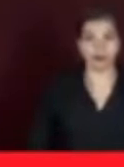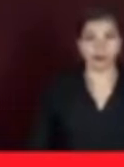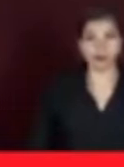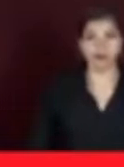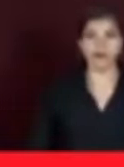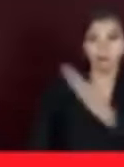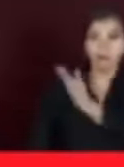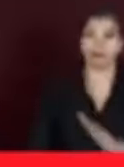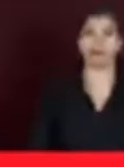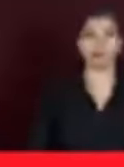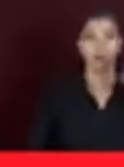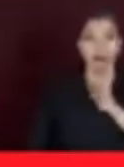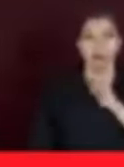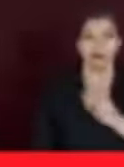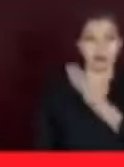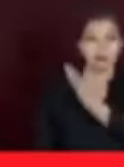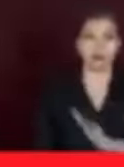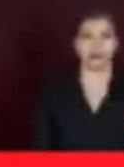¡Presidenta!